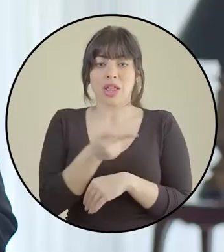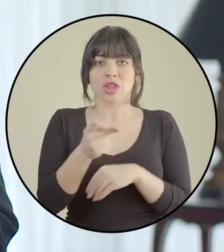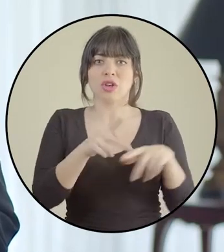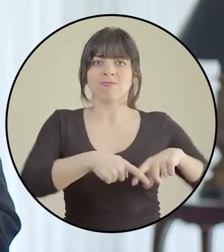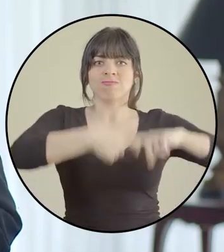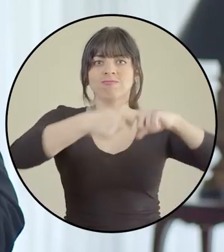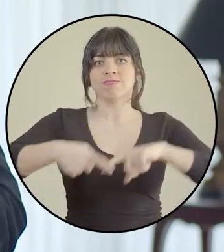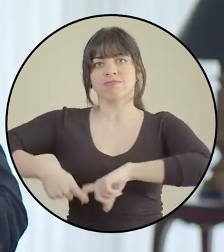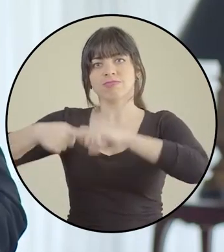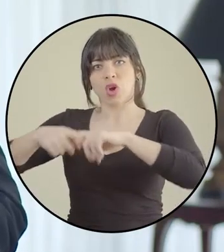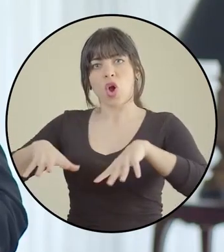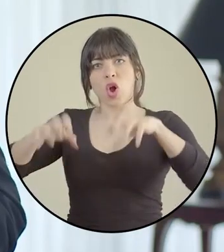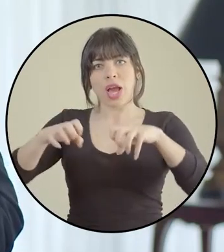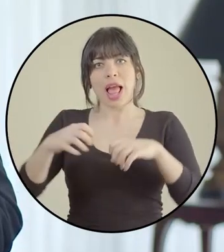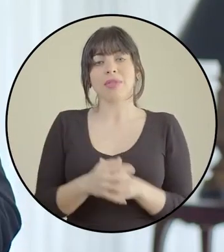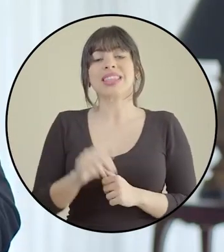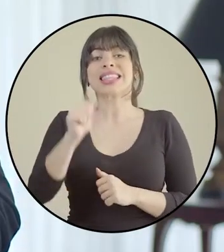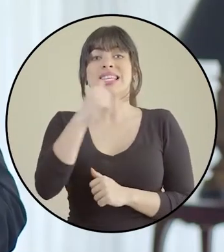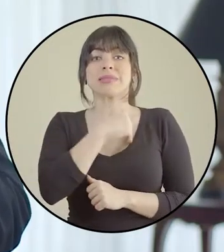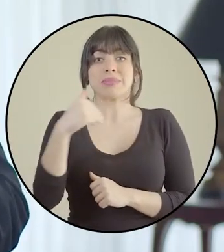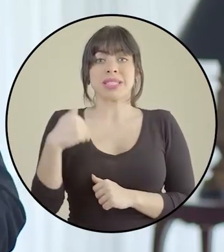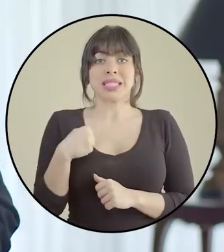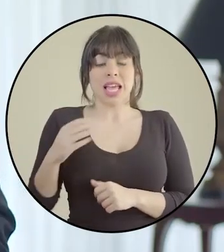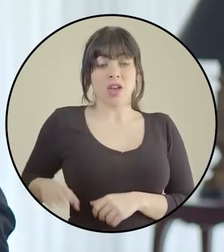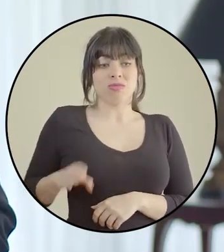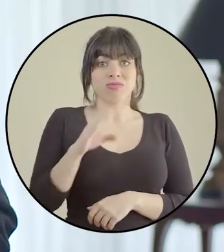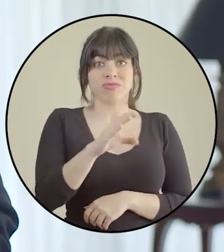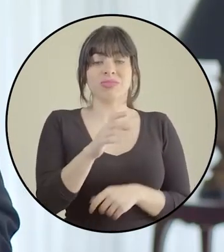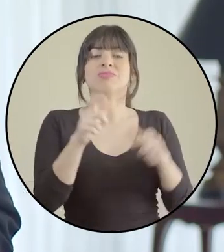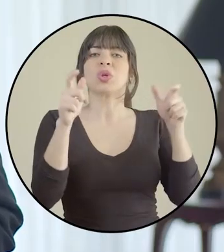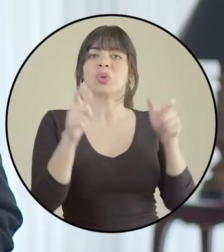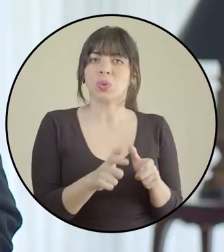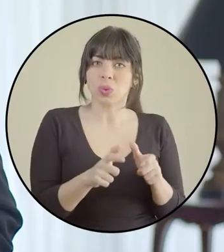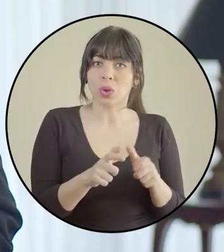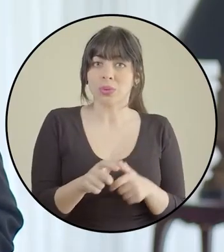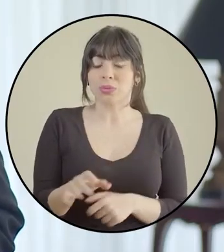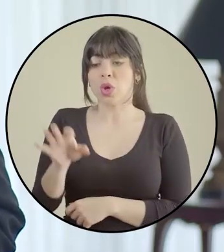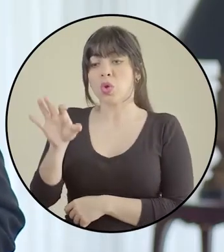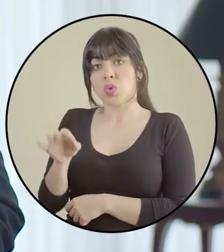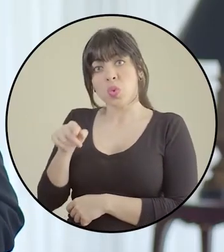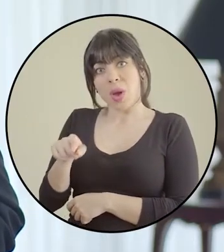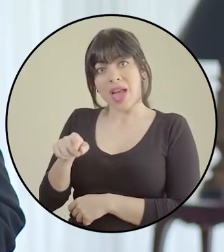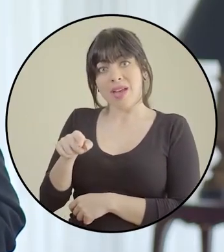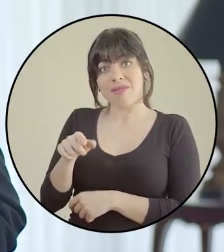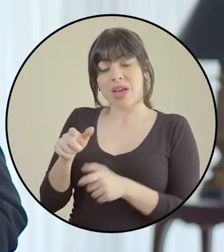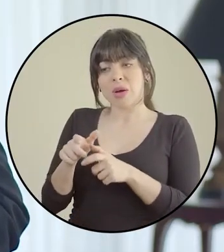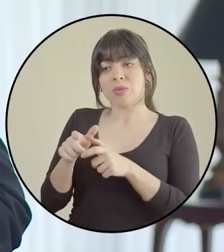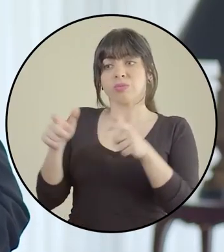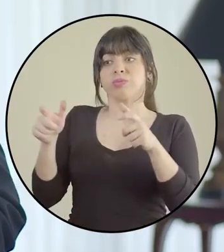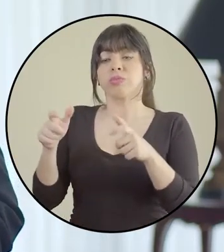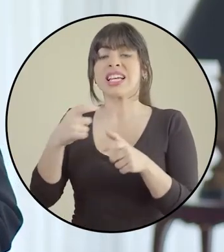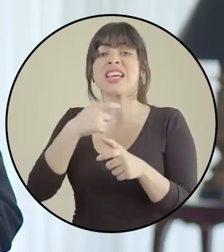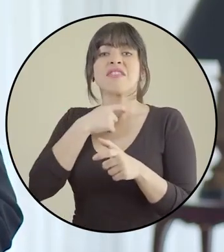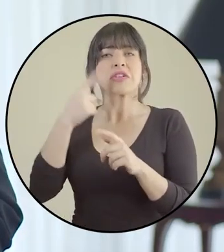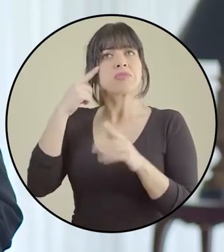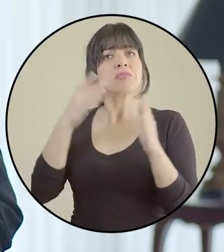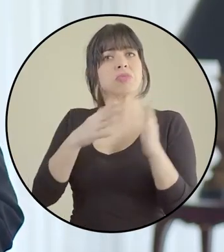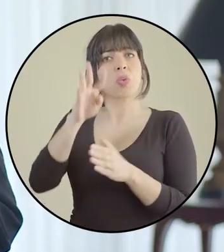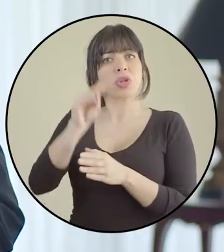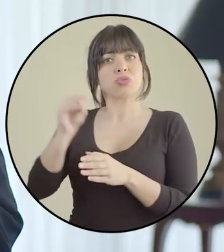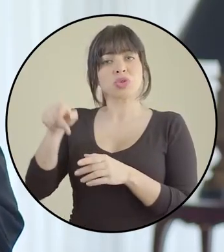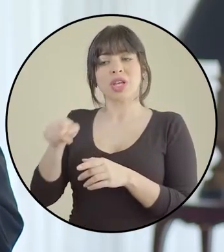profesional. Diez ministerios verán de crecer la asignación de sus recursos y nueve crecen por debajo de